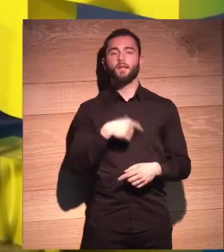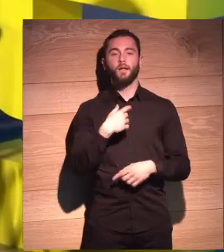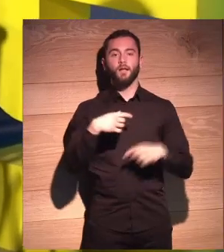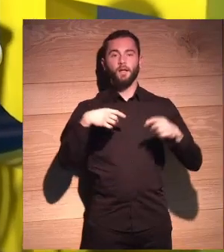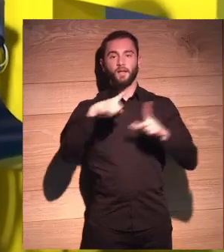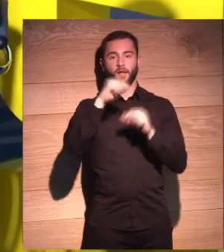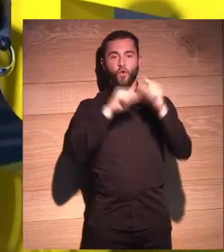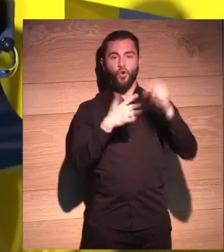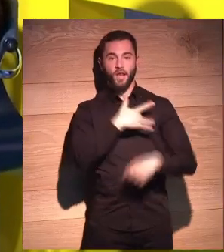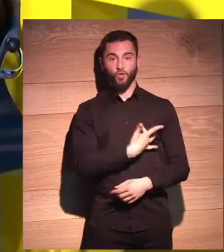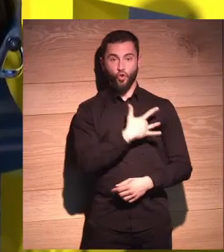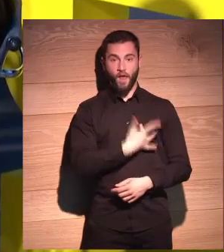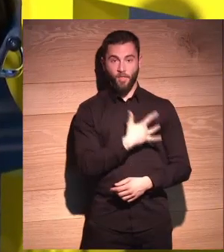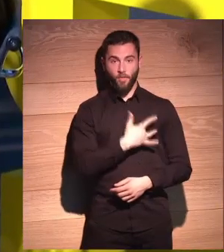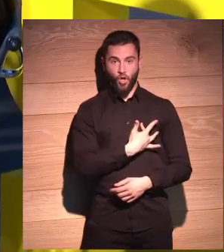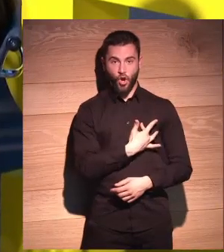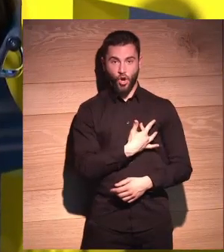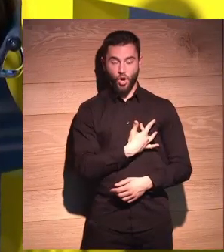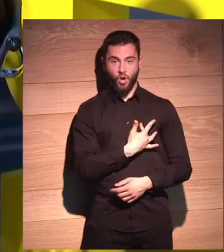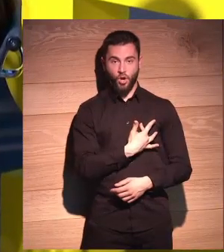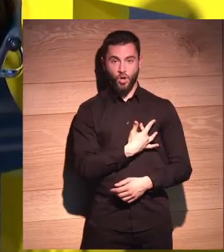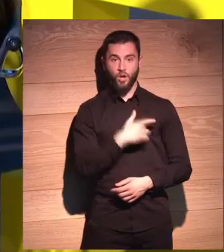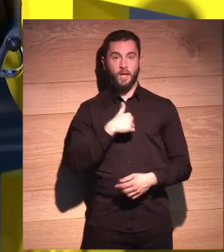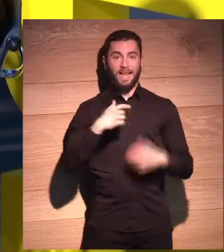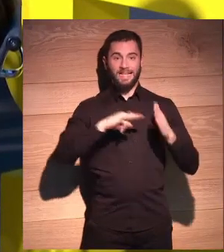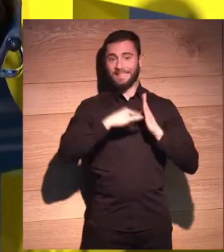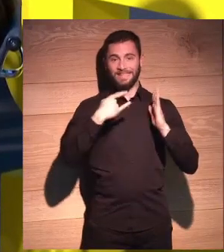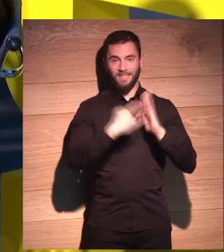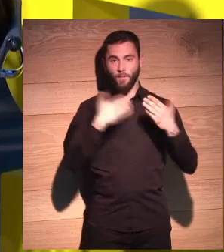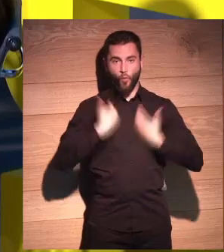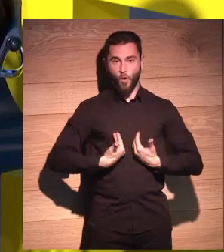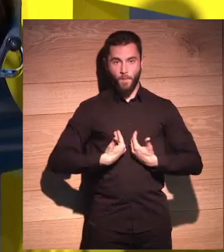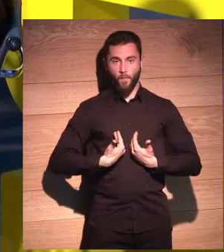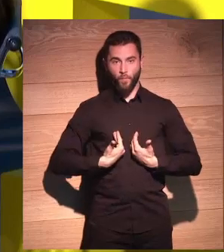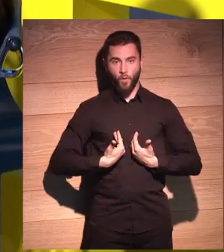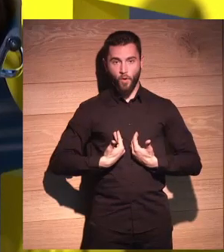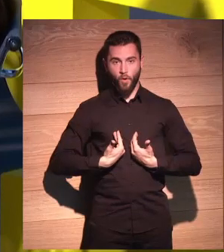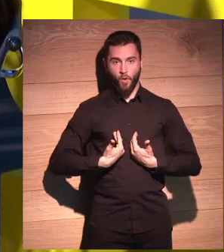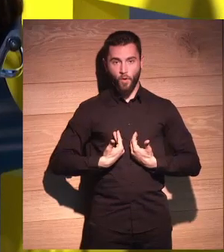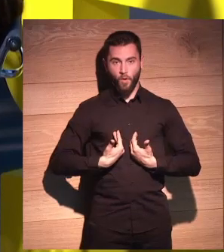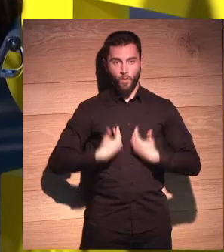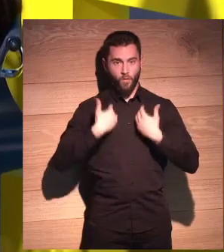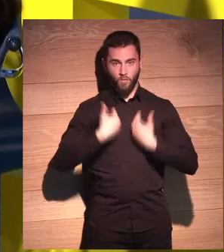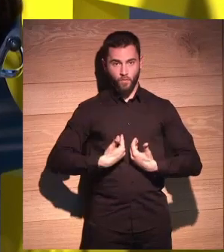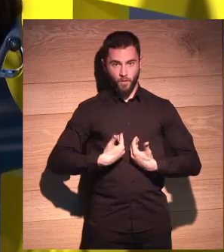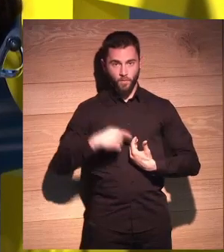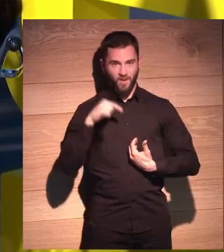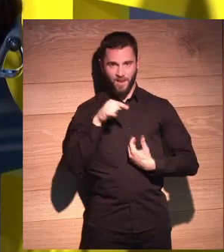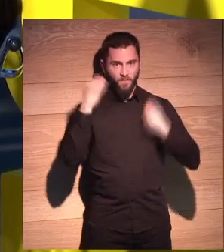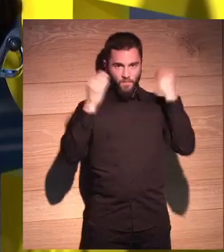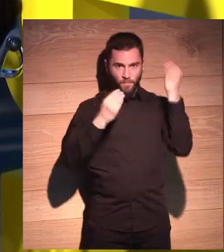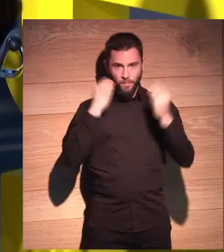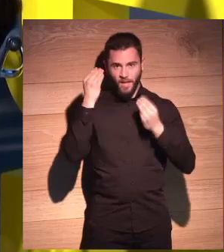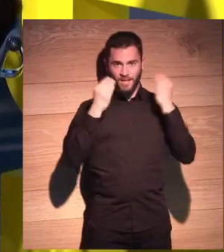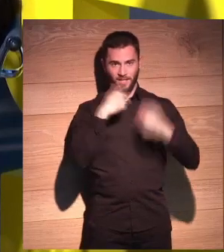es decir, el que en parte es todo el sistema cuerpo humano holísticamente, el que piensa, el